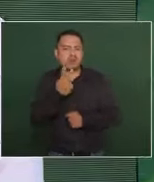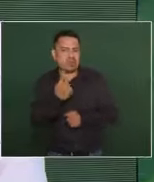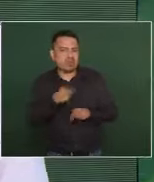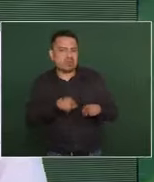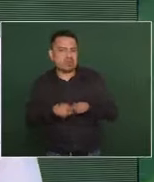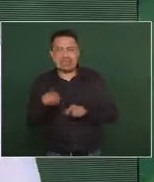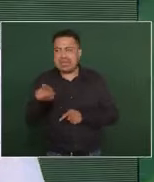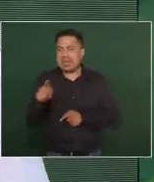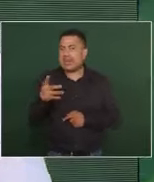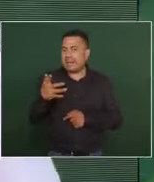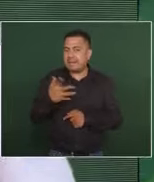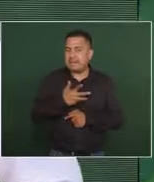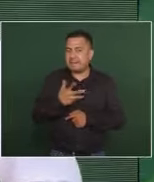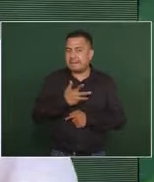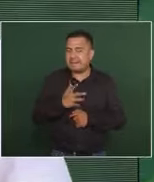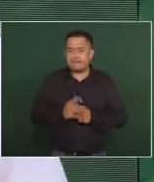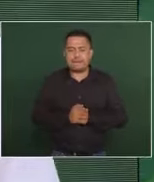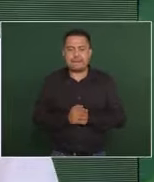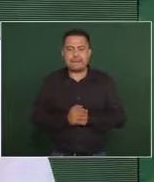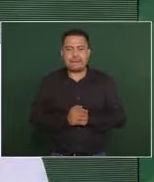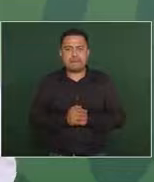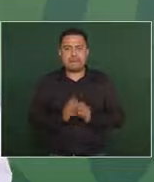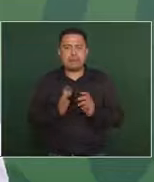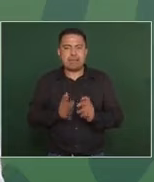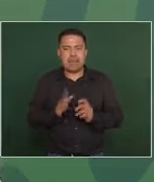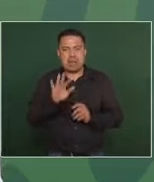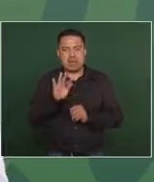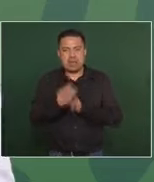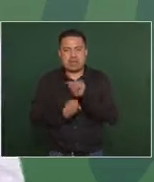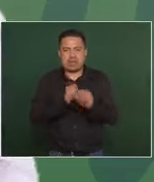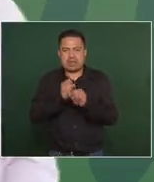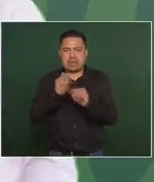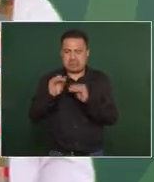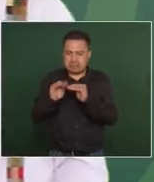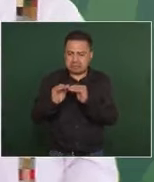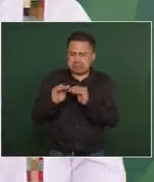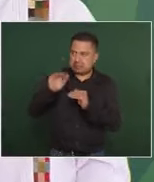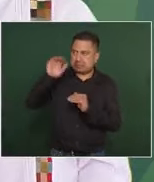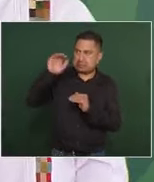hermanos que ya pasan de 40 años